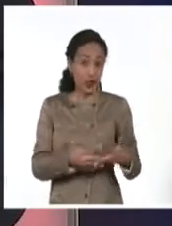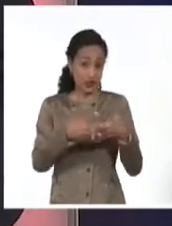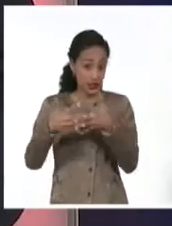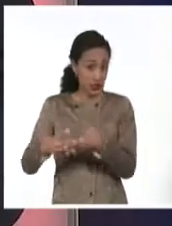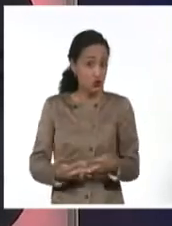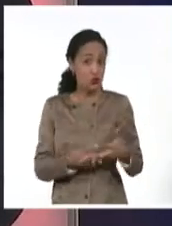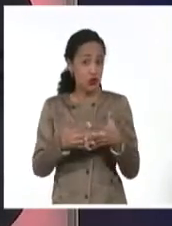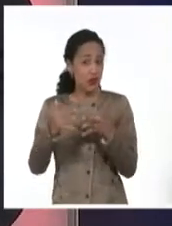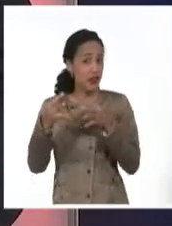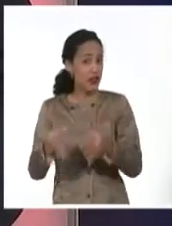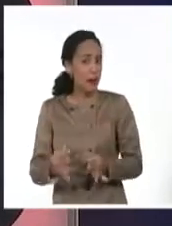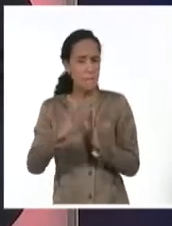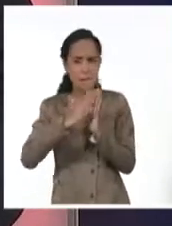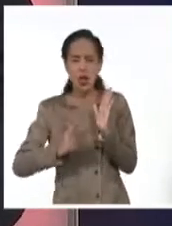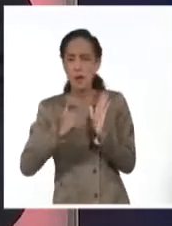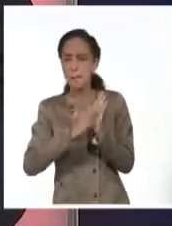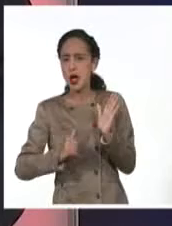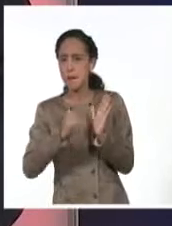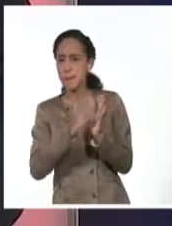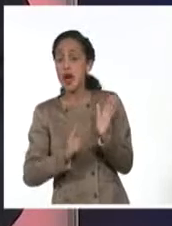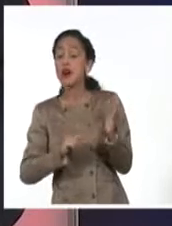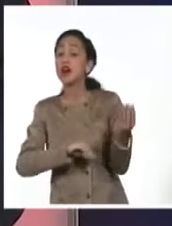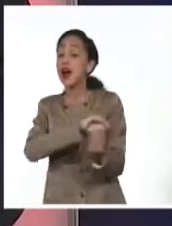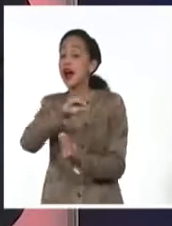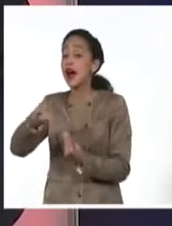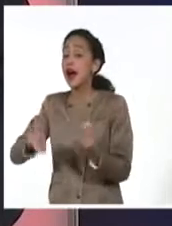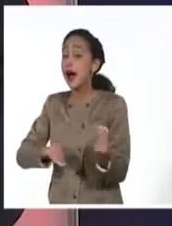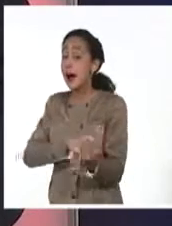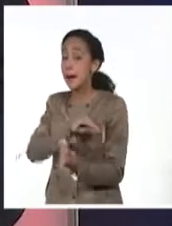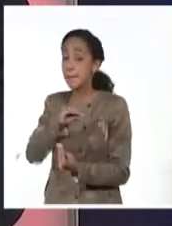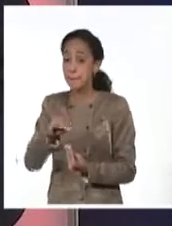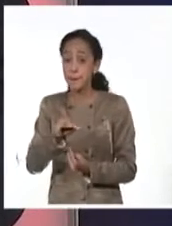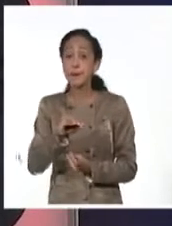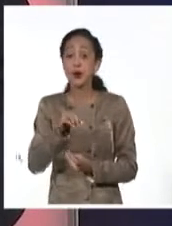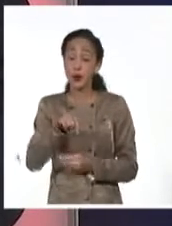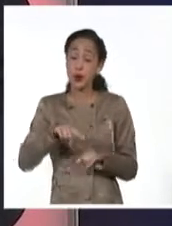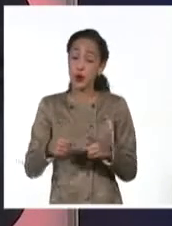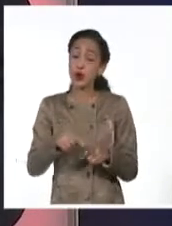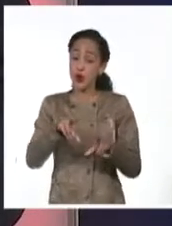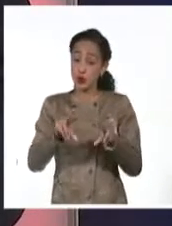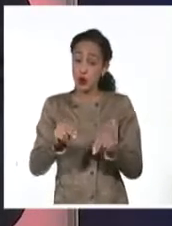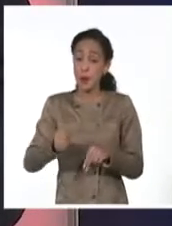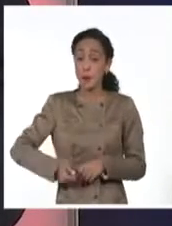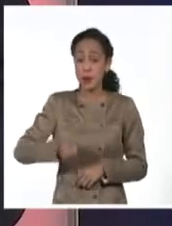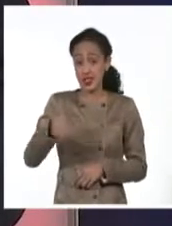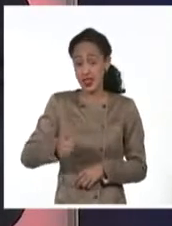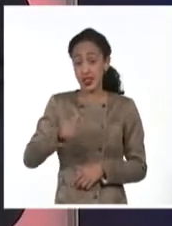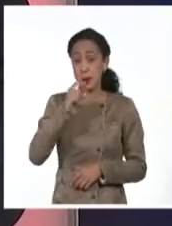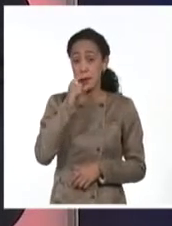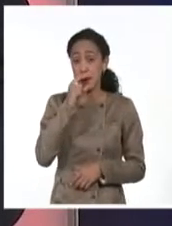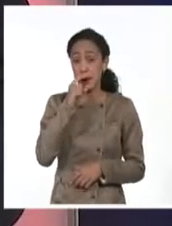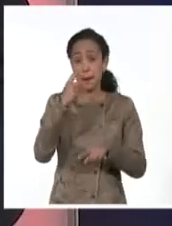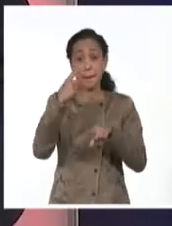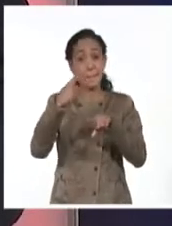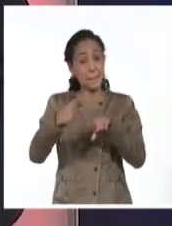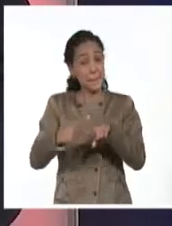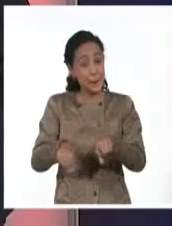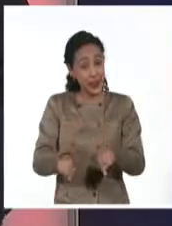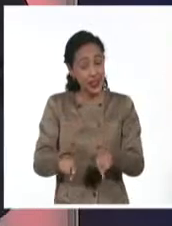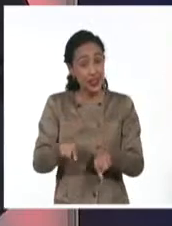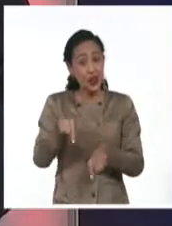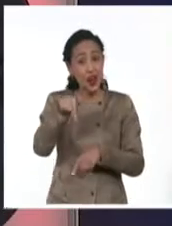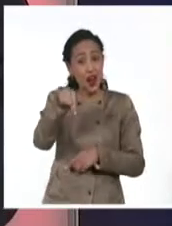cierto, desde hace meses había un cambio en la retórica de la actual administración norteamericana, pero el zapato es que la